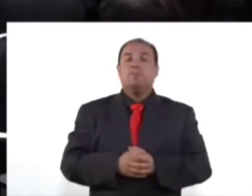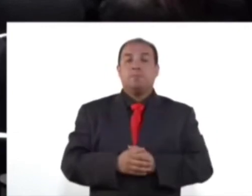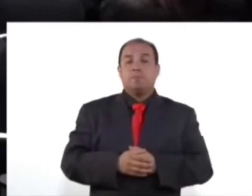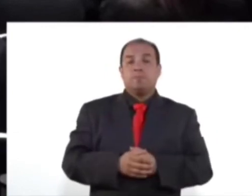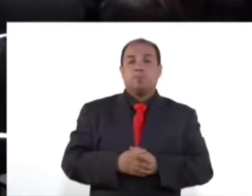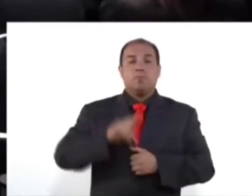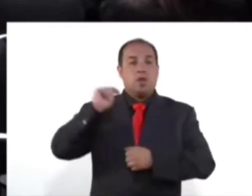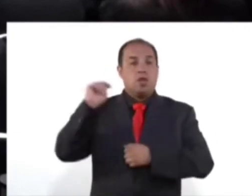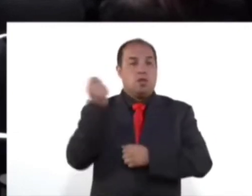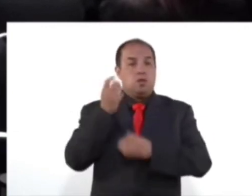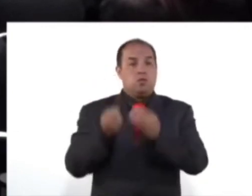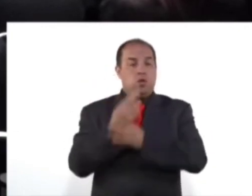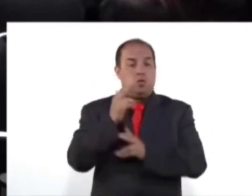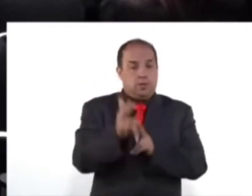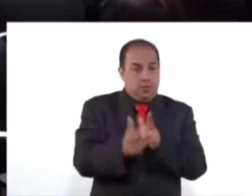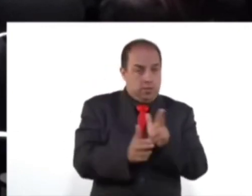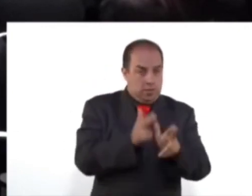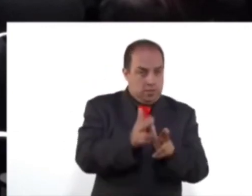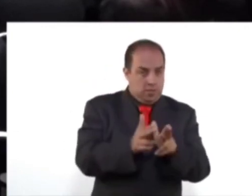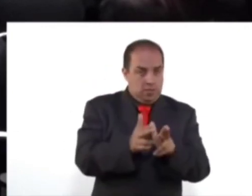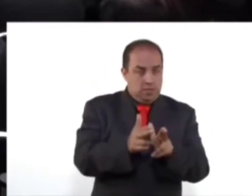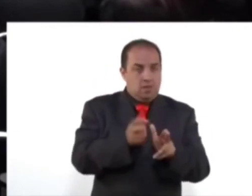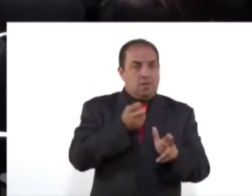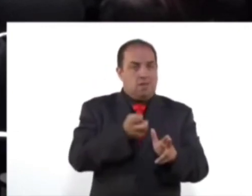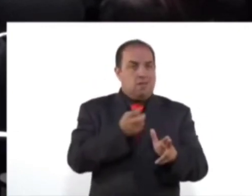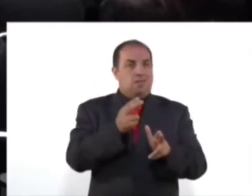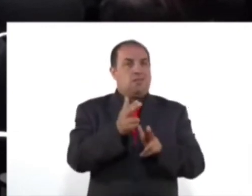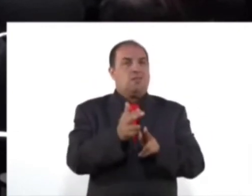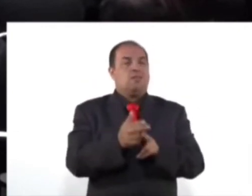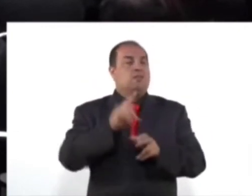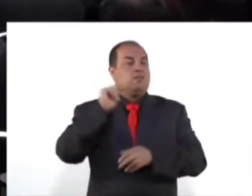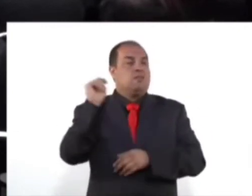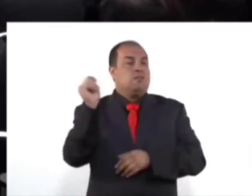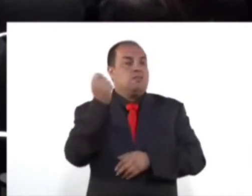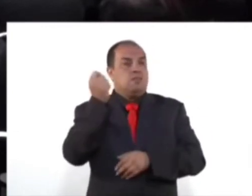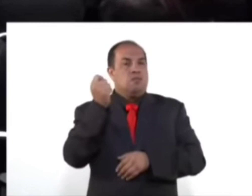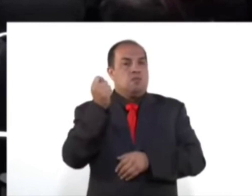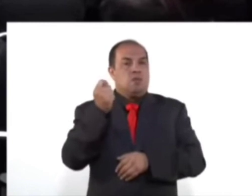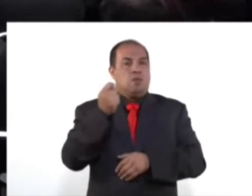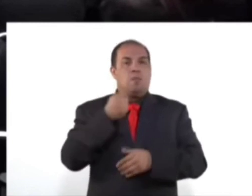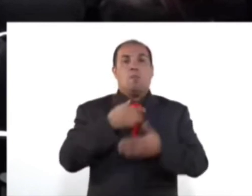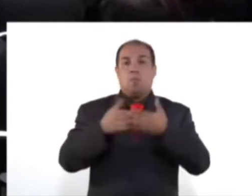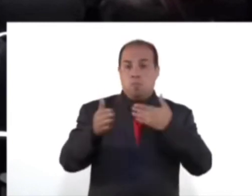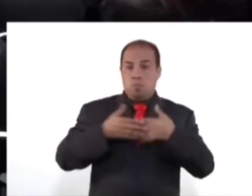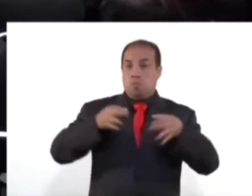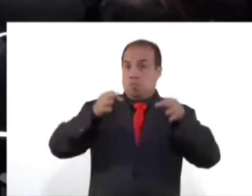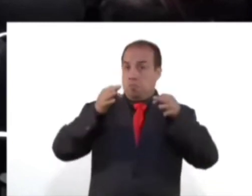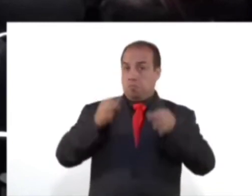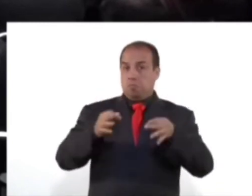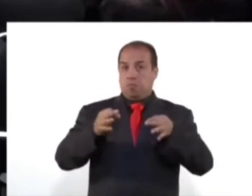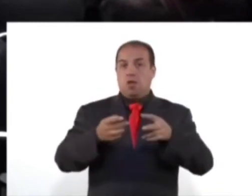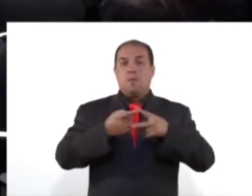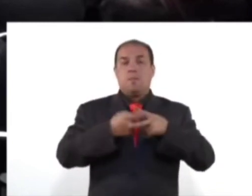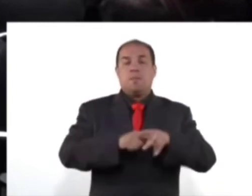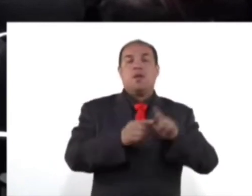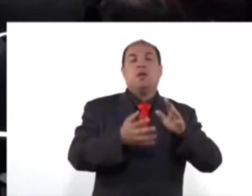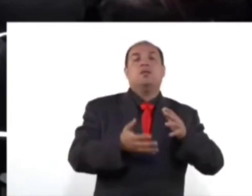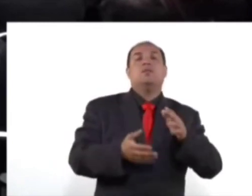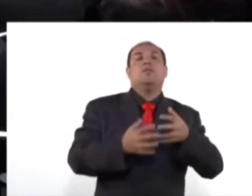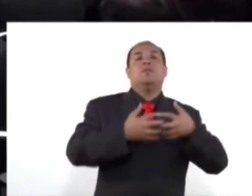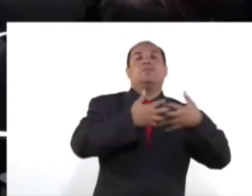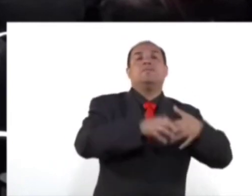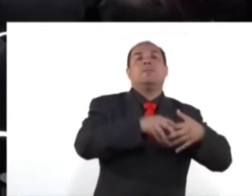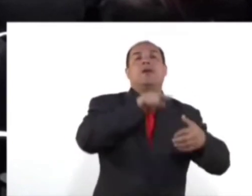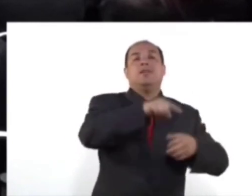tecnología de los nuevos trenes, que es tecnología de punta, empieza a fabricarse en China, pero también tiene